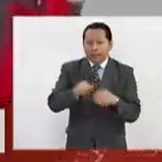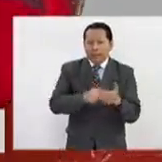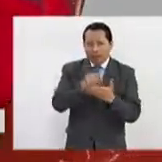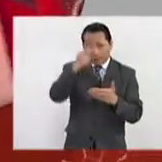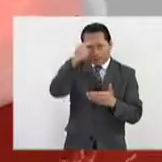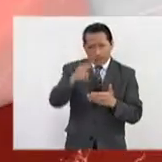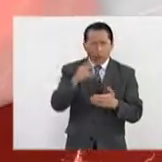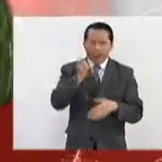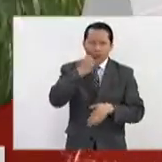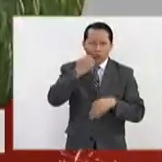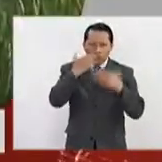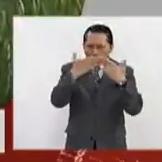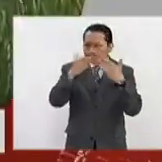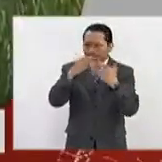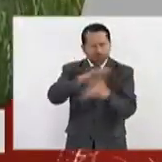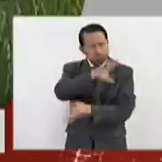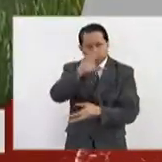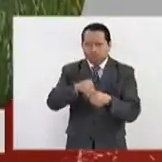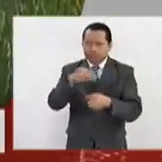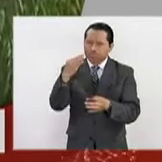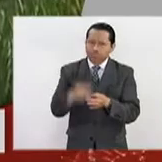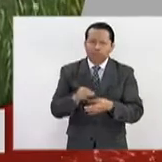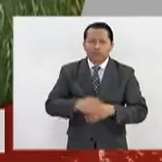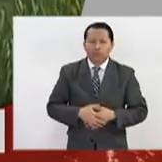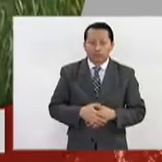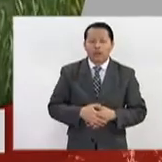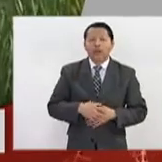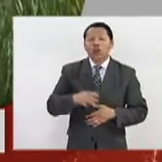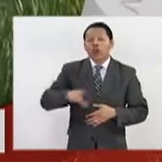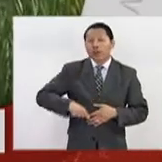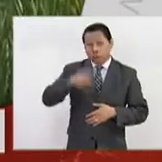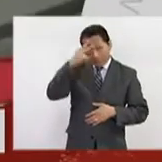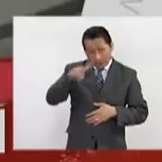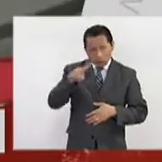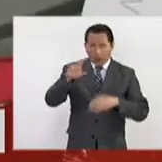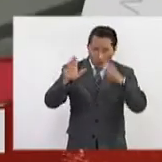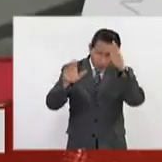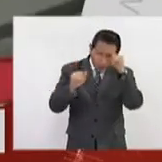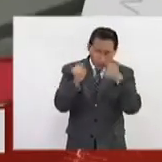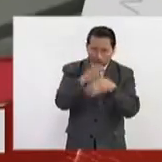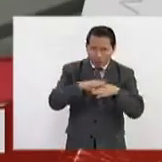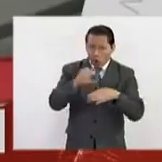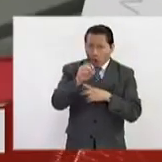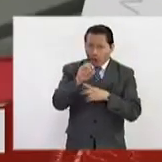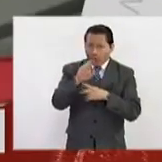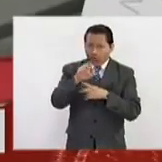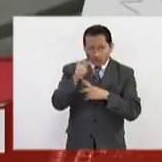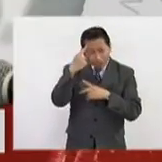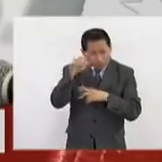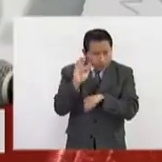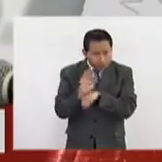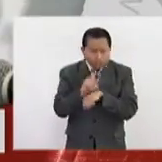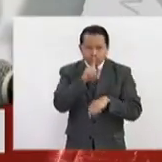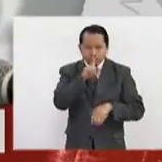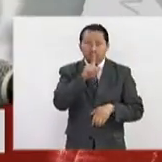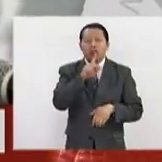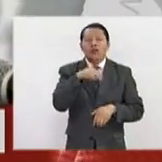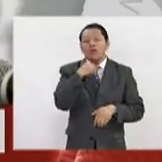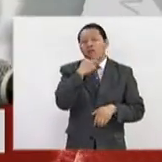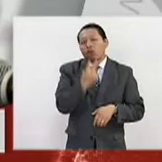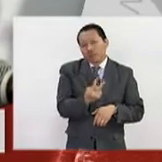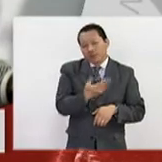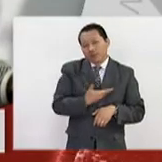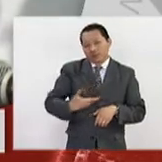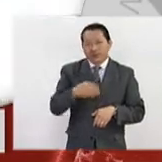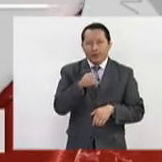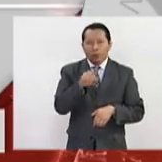México. El gobierno de México rechazó un acuerdo de información con Odebrecht a cambio de impunidad, dice el vocero de la presidencia,